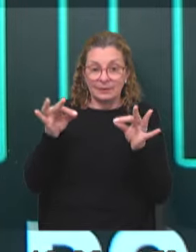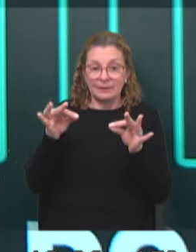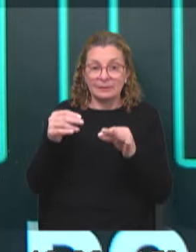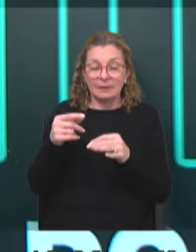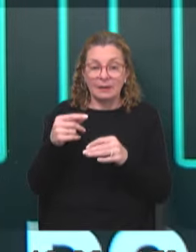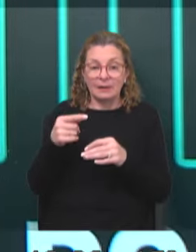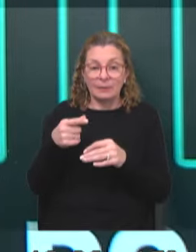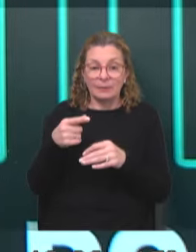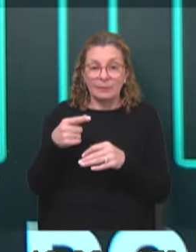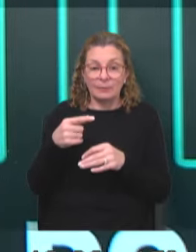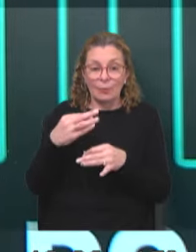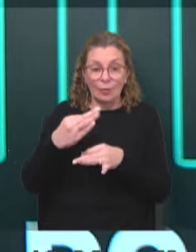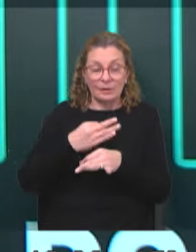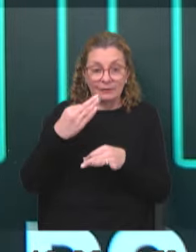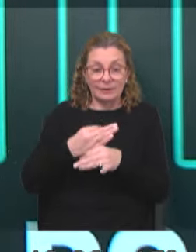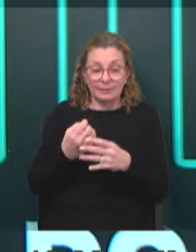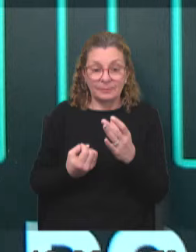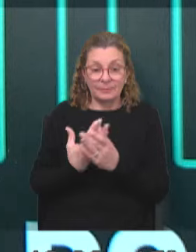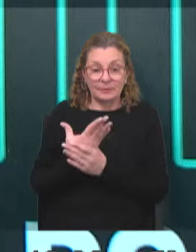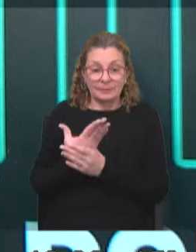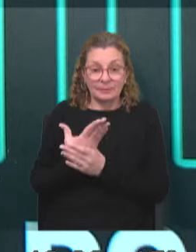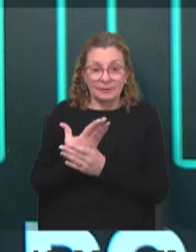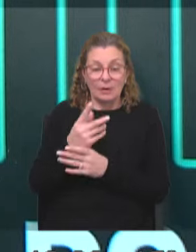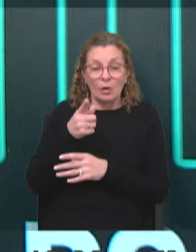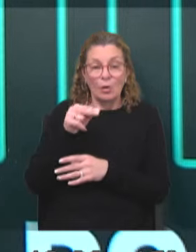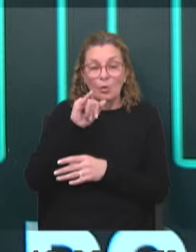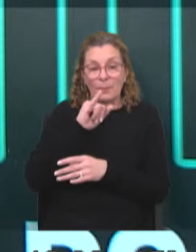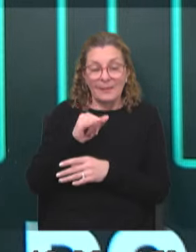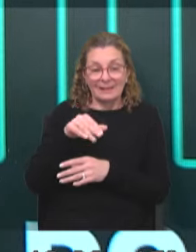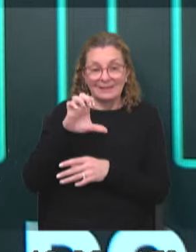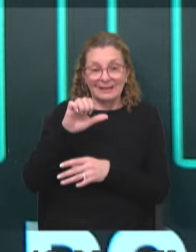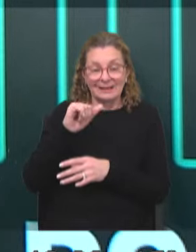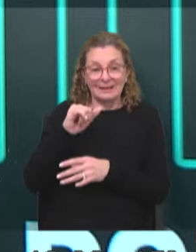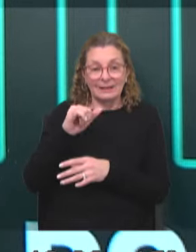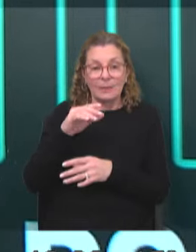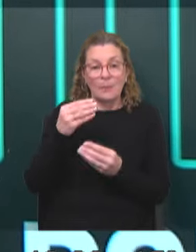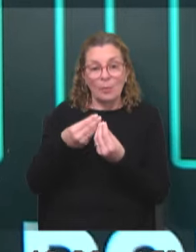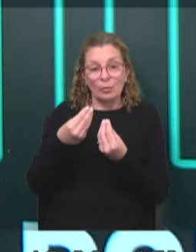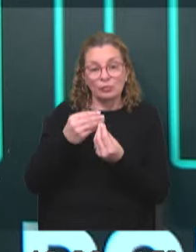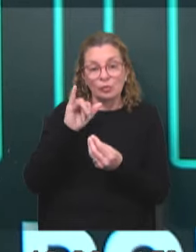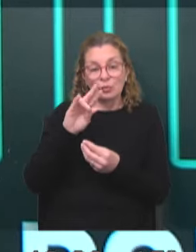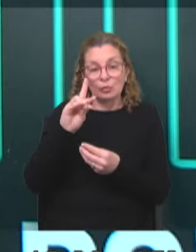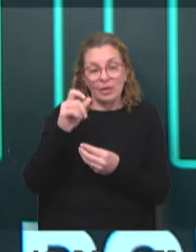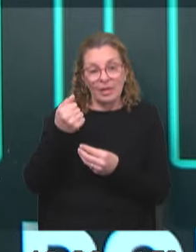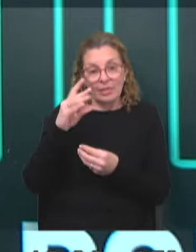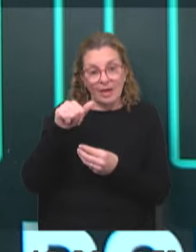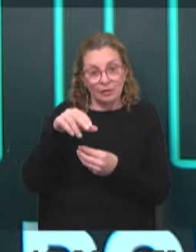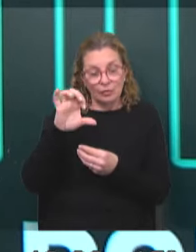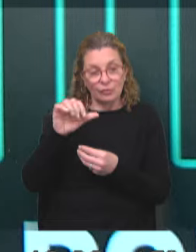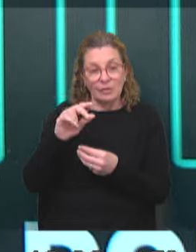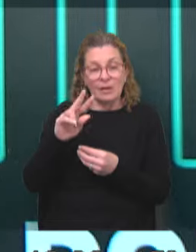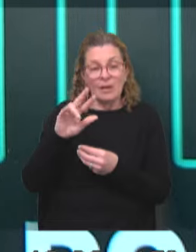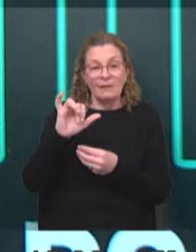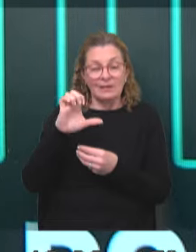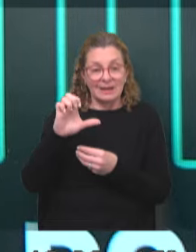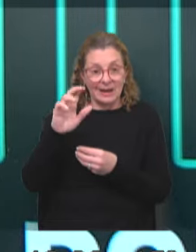figura de bordaberry donde aparece gurméndez aparece gran parte de ciudadanos aparece tabar via y por otro lado